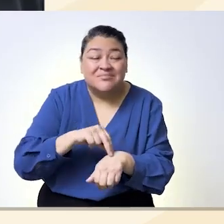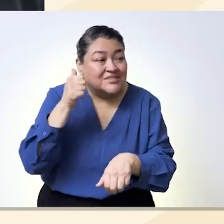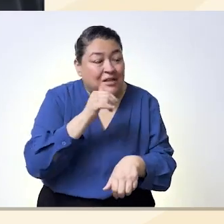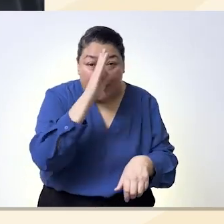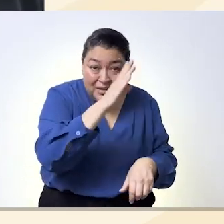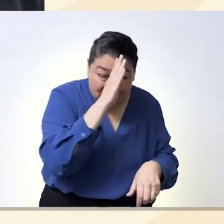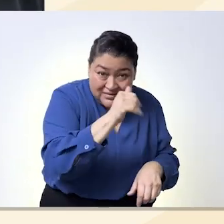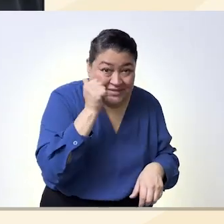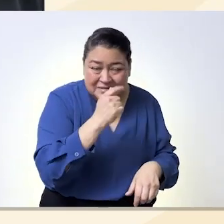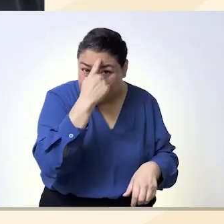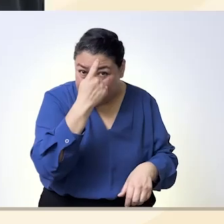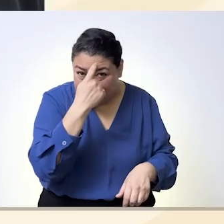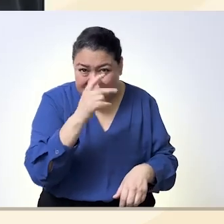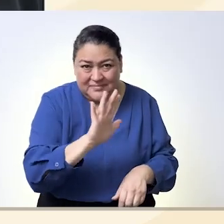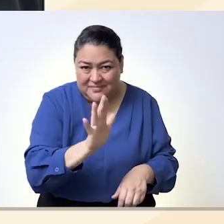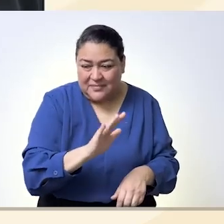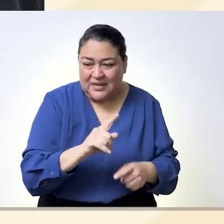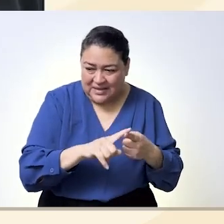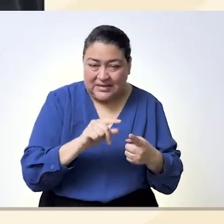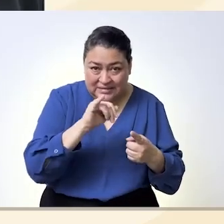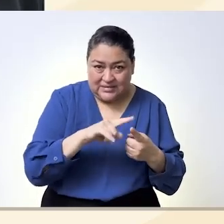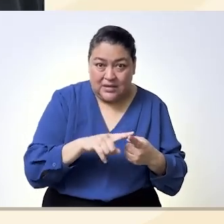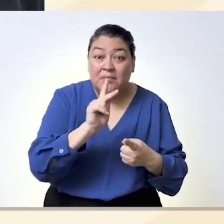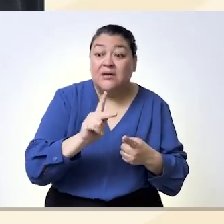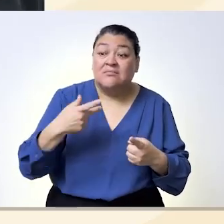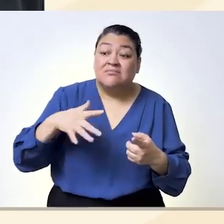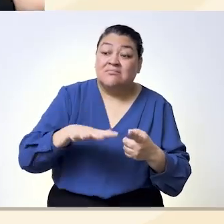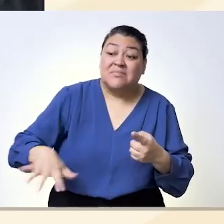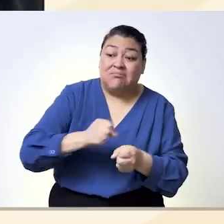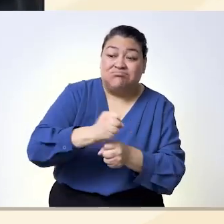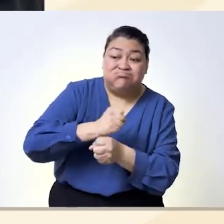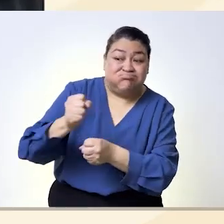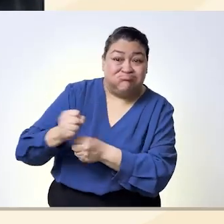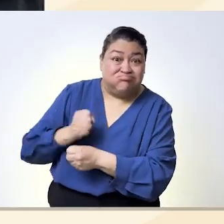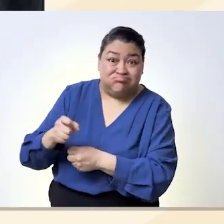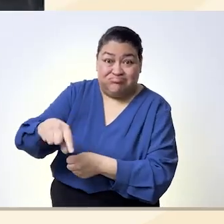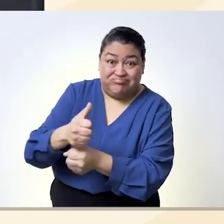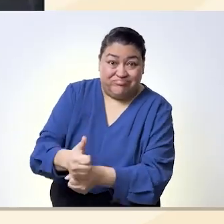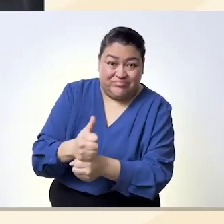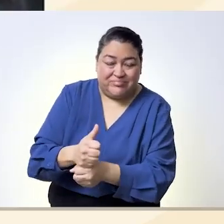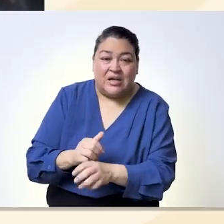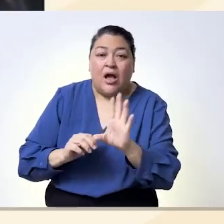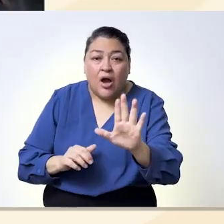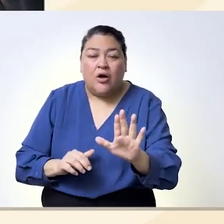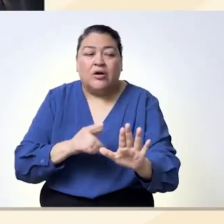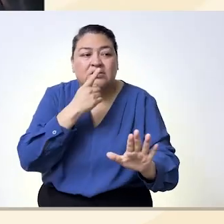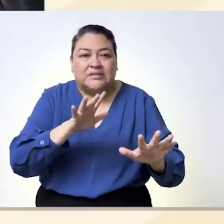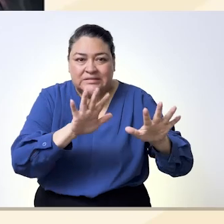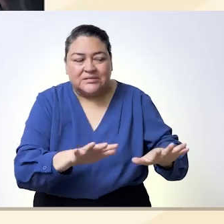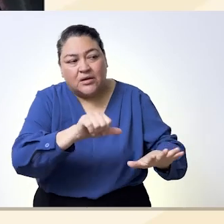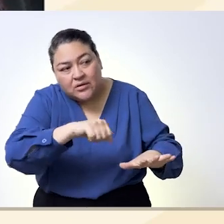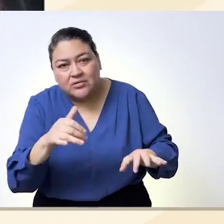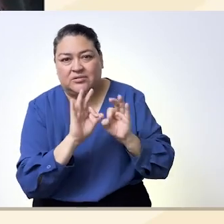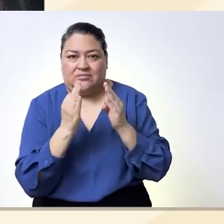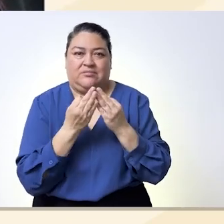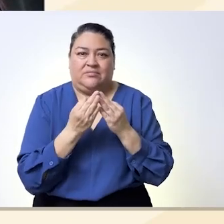ese espacio que ha violentado a tantos de nosotros, o de entrada decimos tenemos que construirlo desde otro lado. Y en el Círculo Neurodivergente un poco es a lo